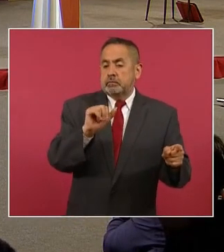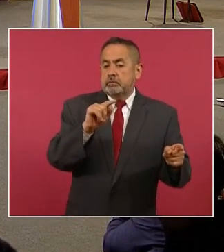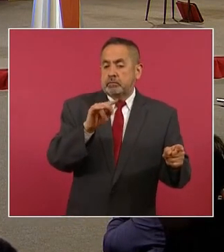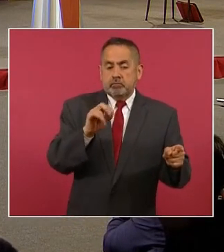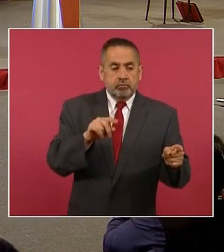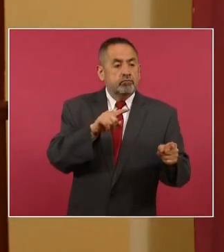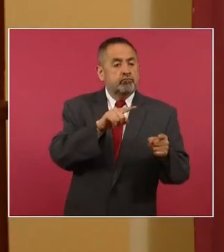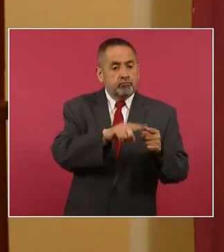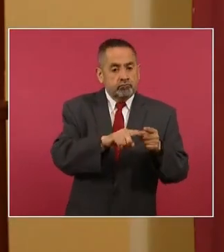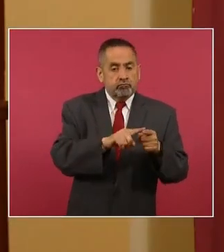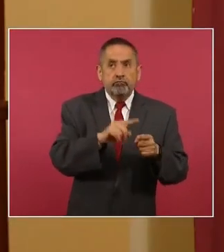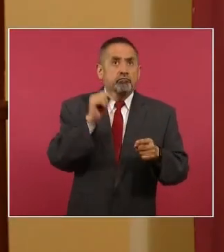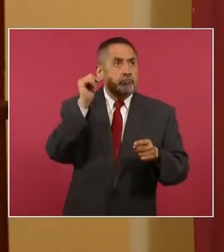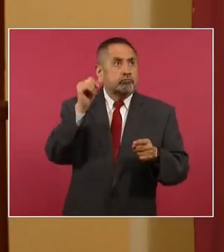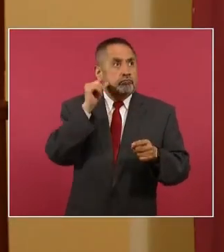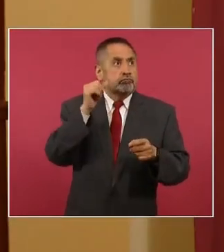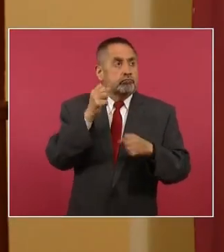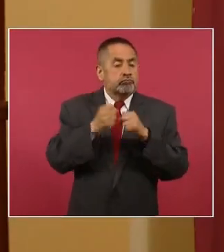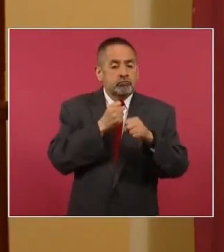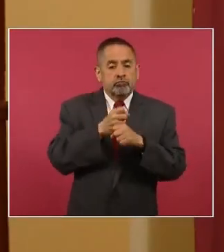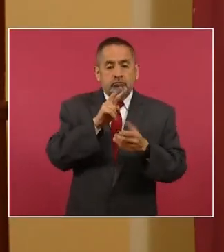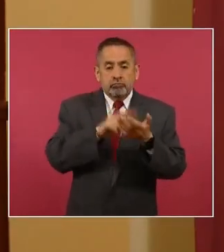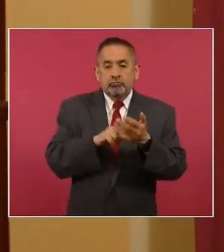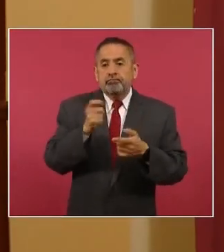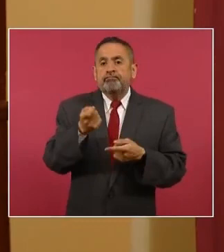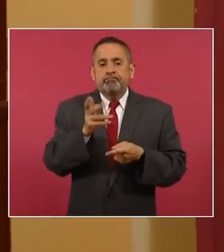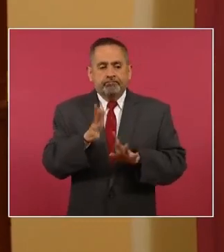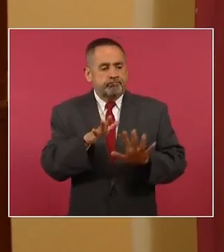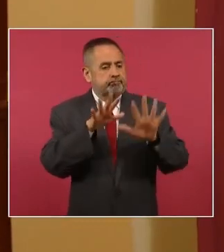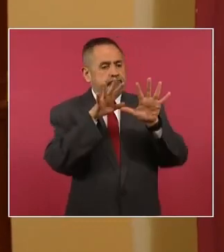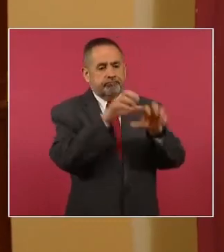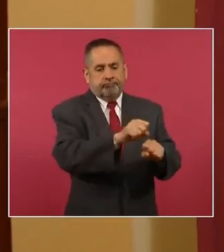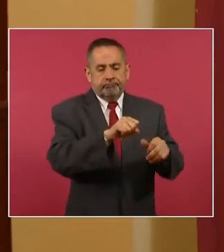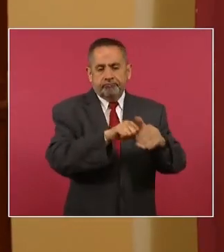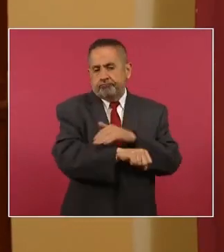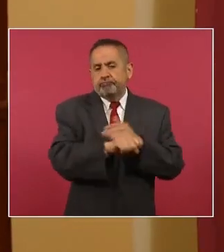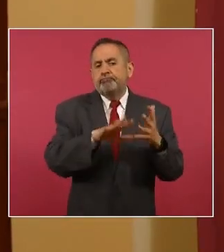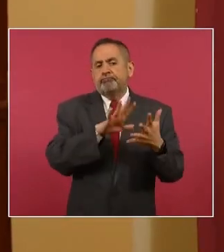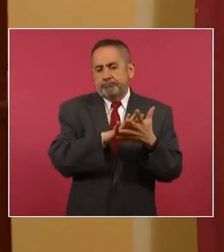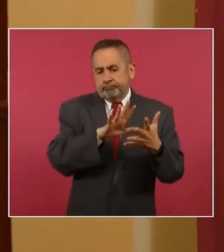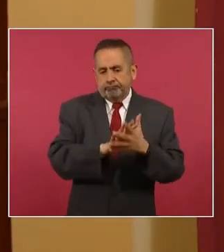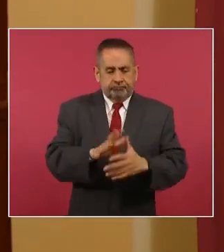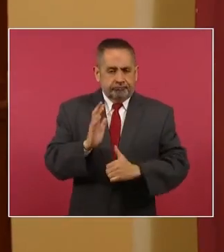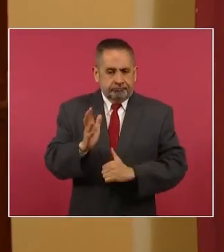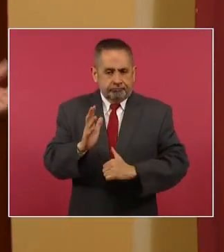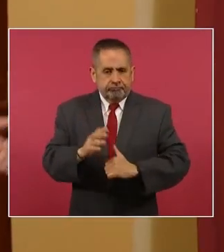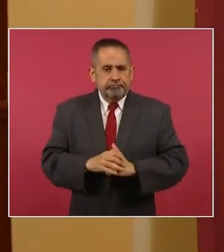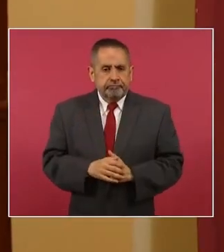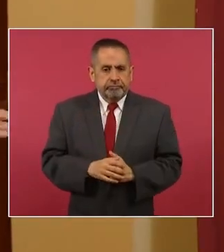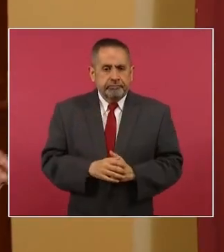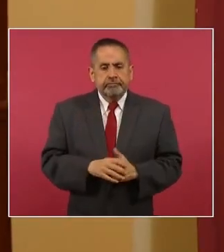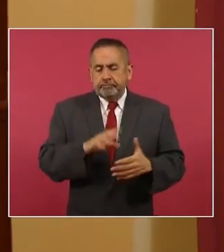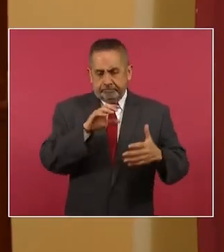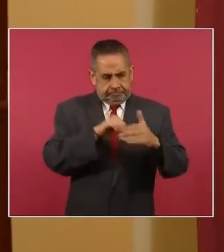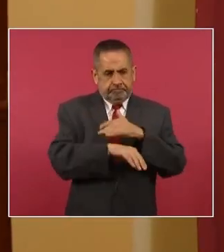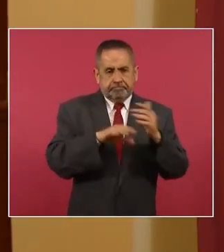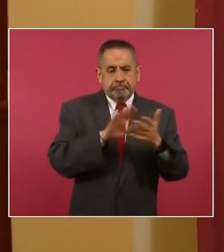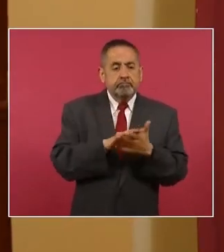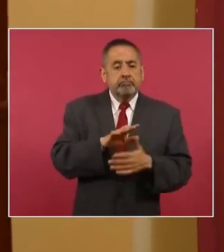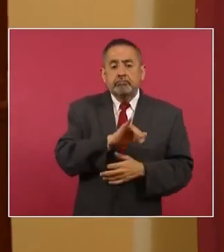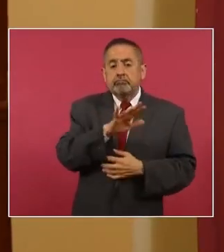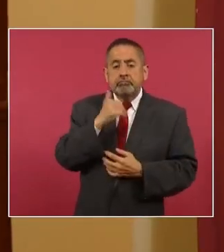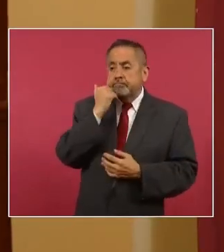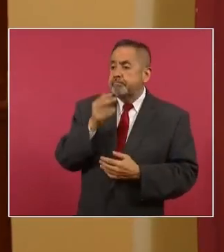abril de 2020 está preso. Y él está preso por ese delito de tentativa